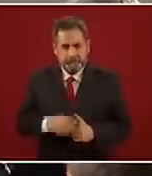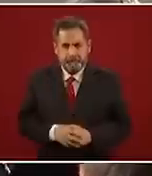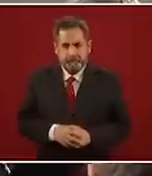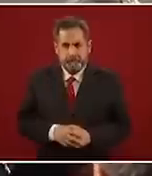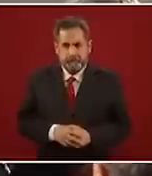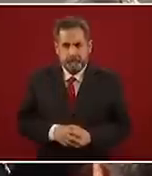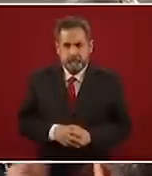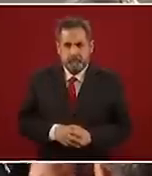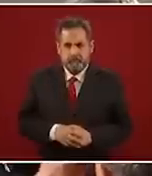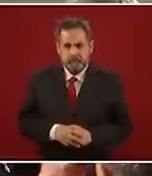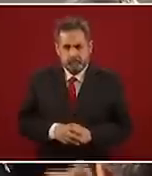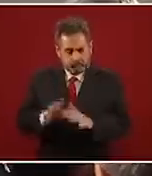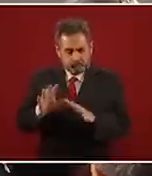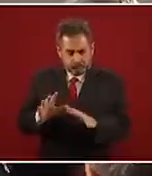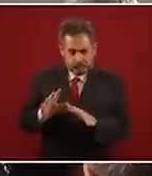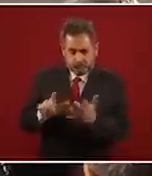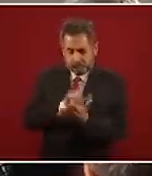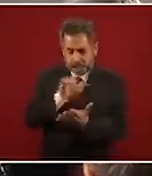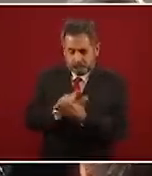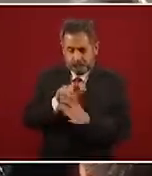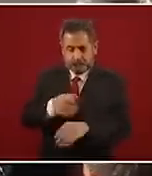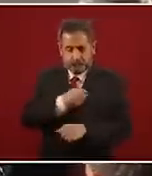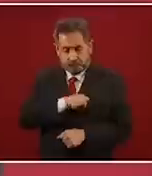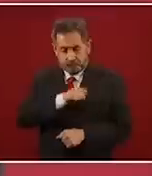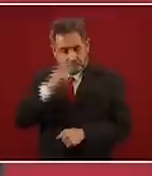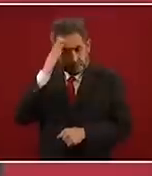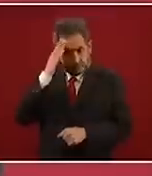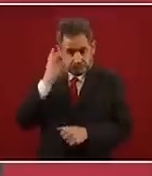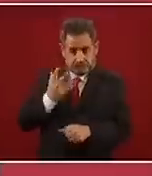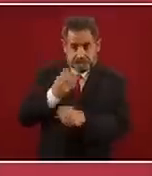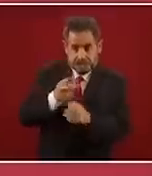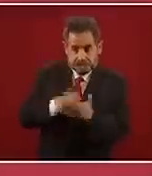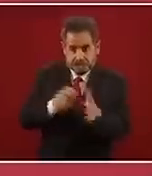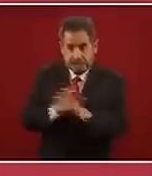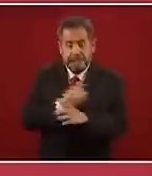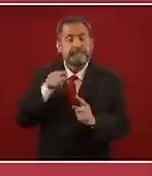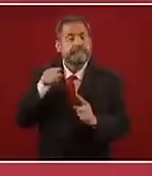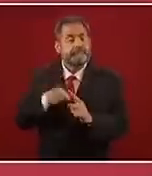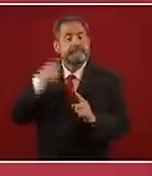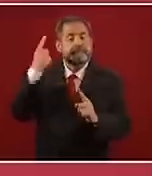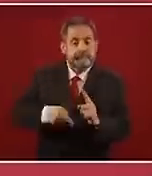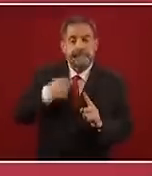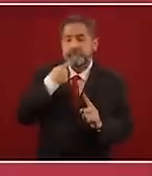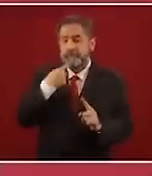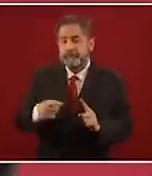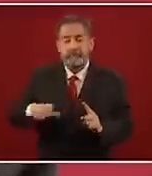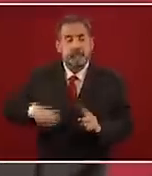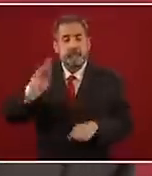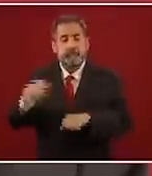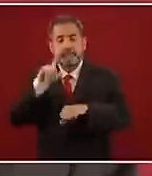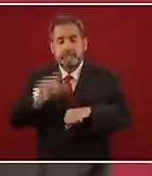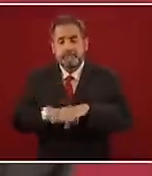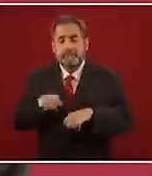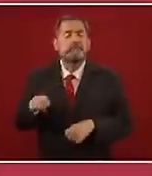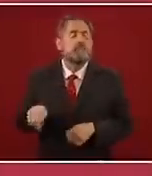la modificación a la Ley General de Salud establece que el gobierno federal tiene